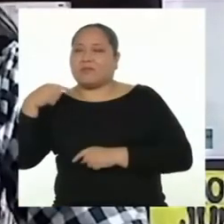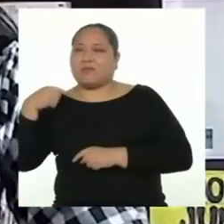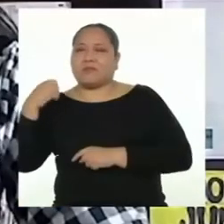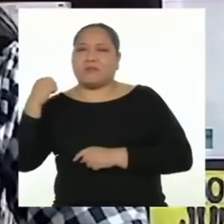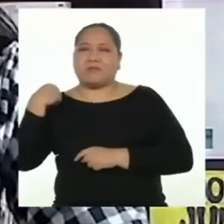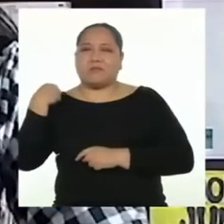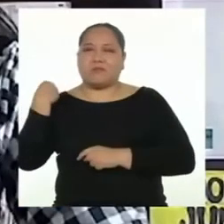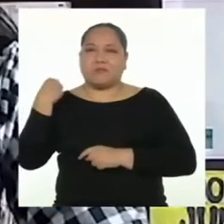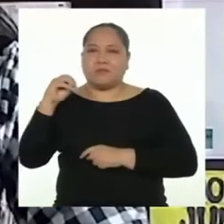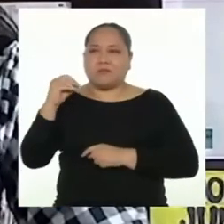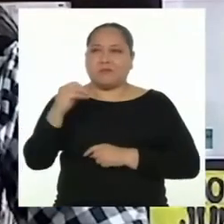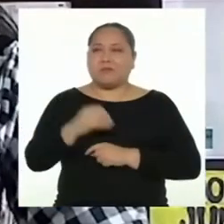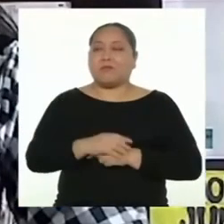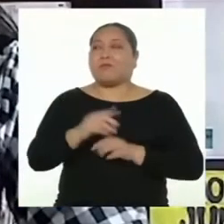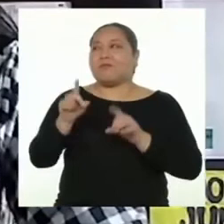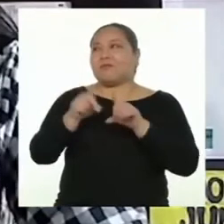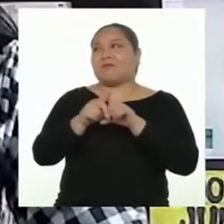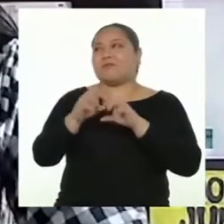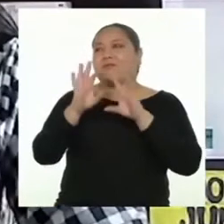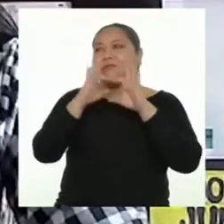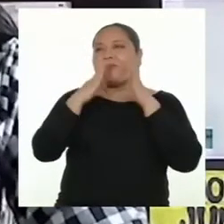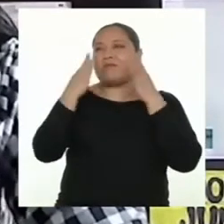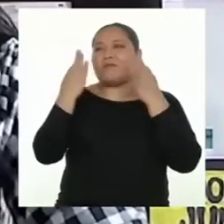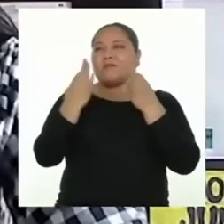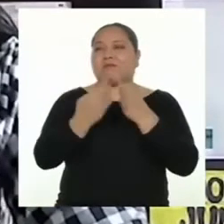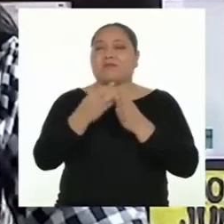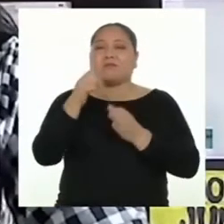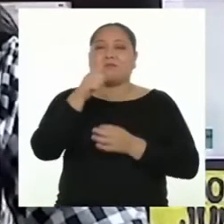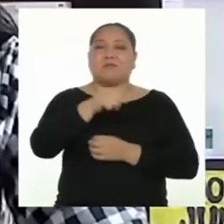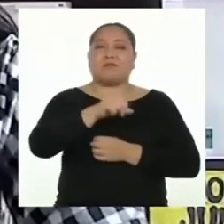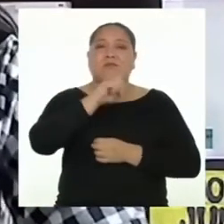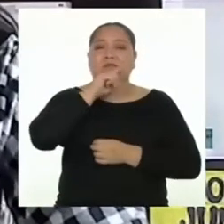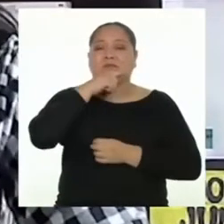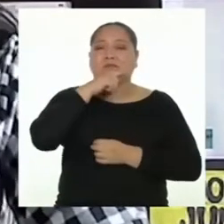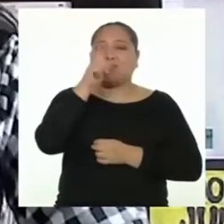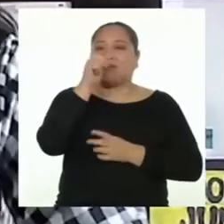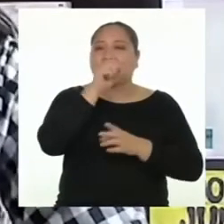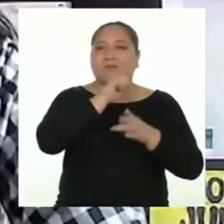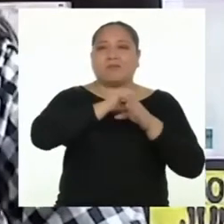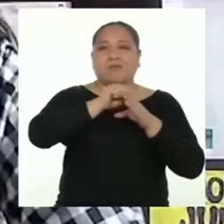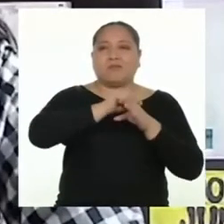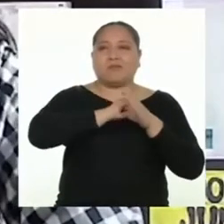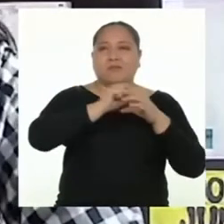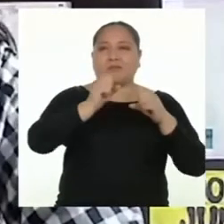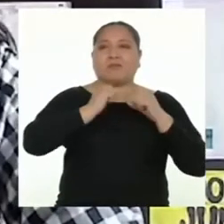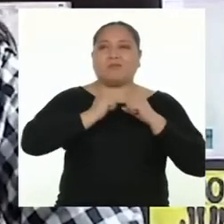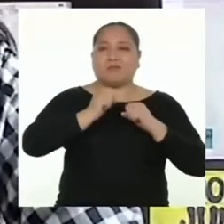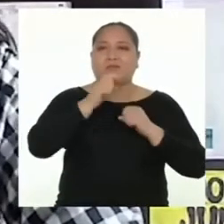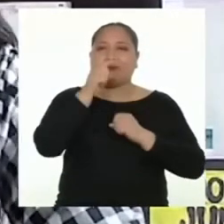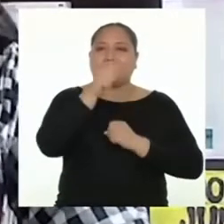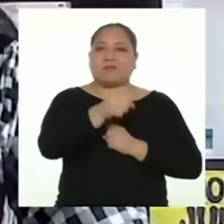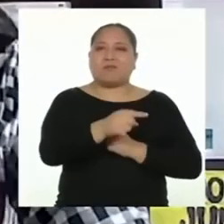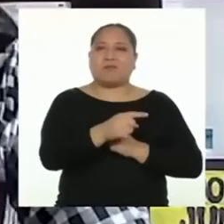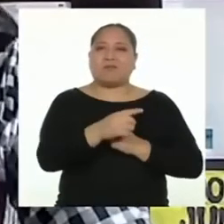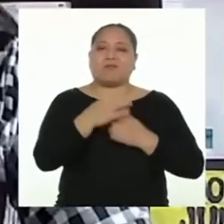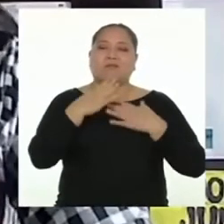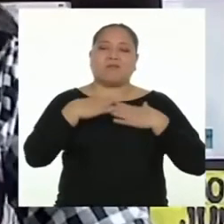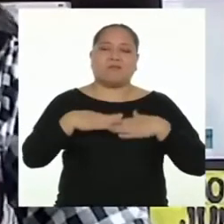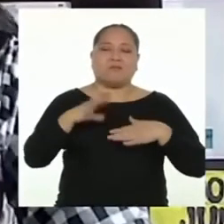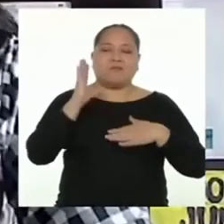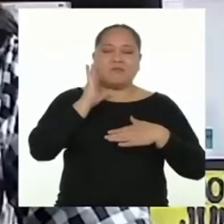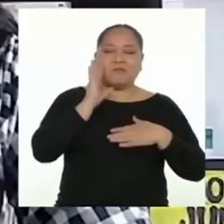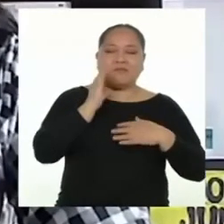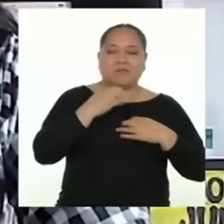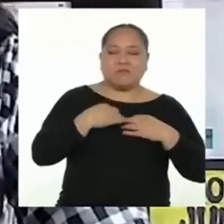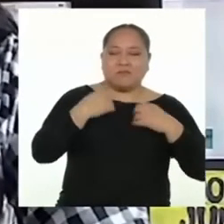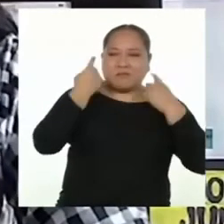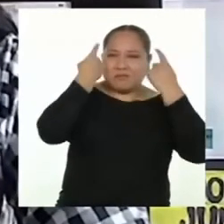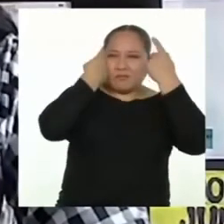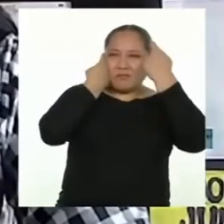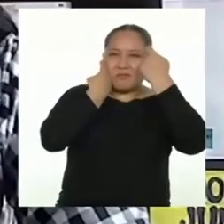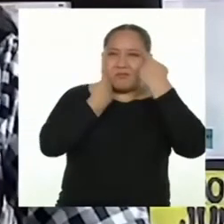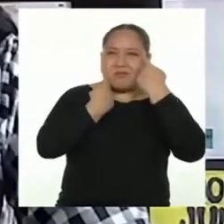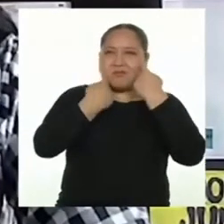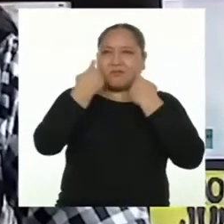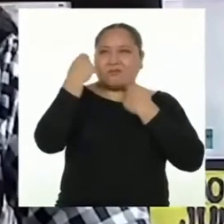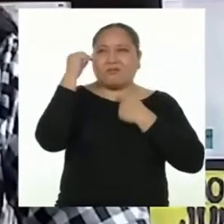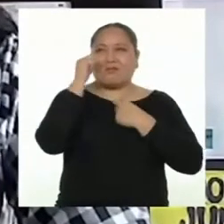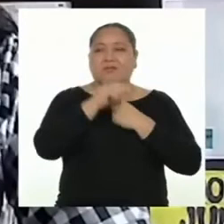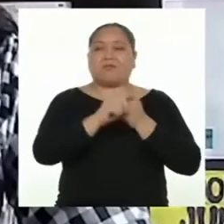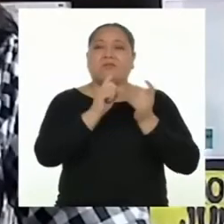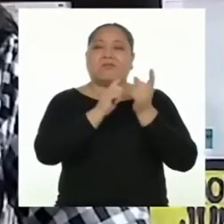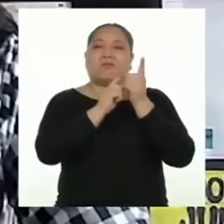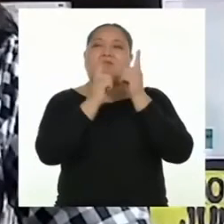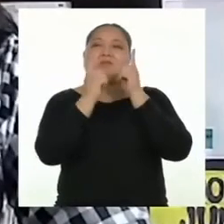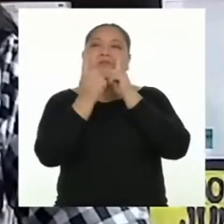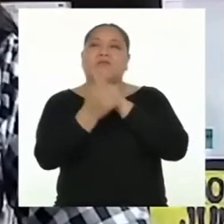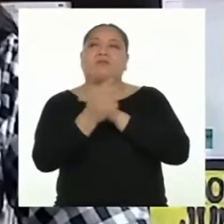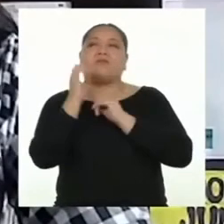Muchas veces la familia también influye a que sus hijas no practiquen algún deporte por el simple hecho que se van a ensuciar o van a sudar. pero por suerte eso